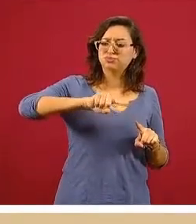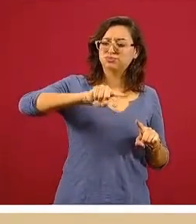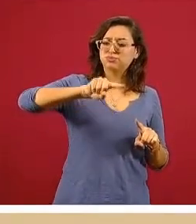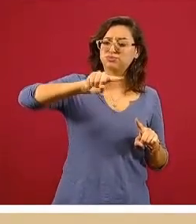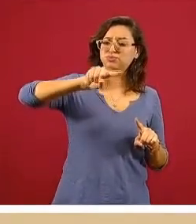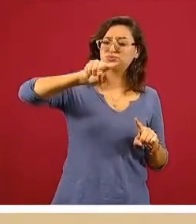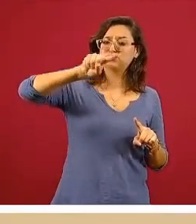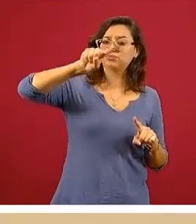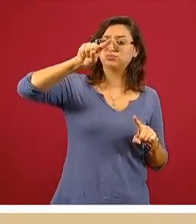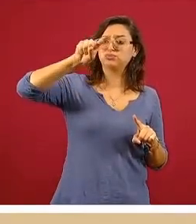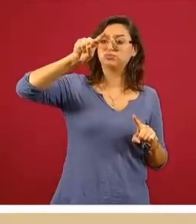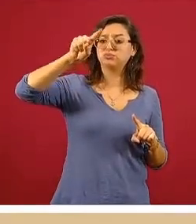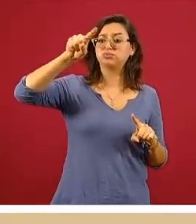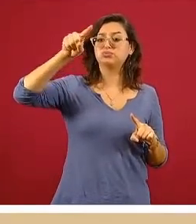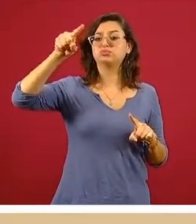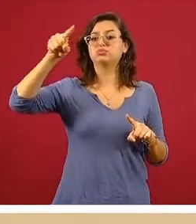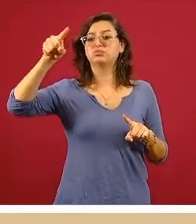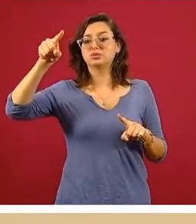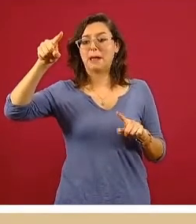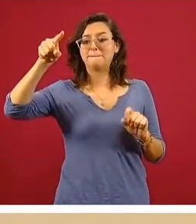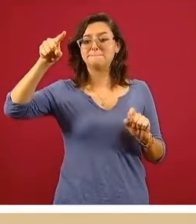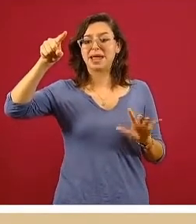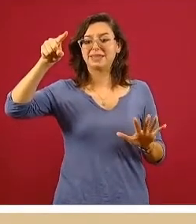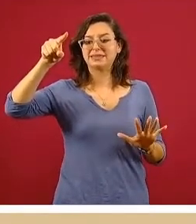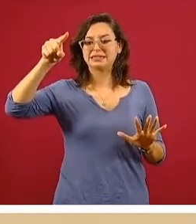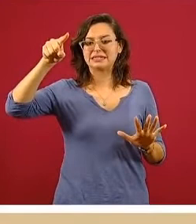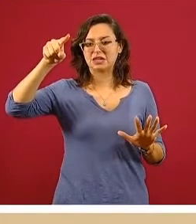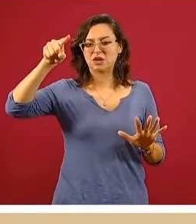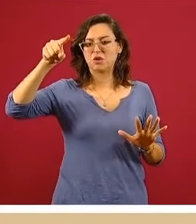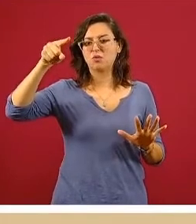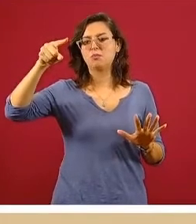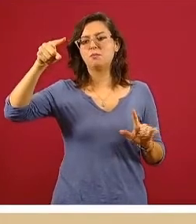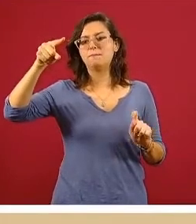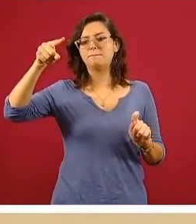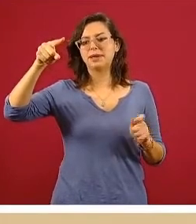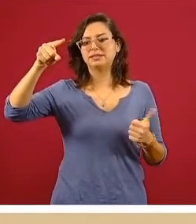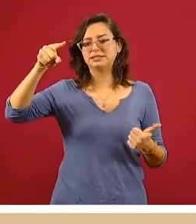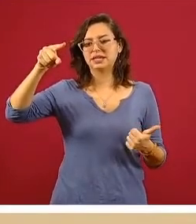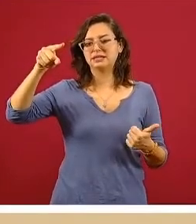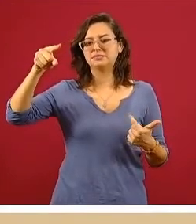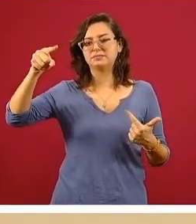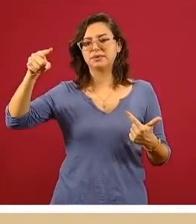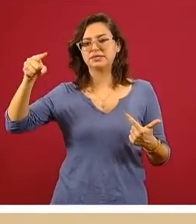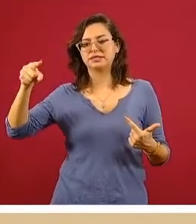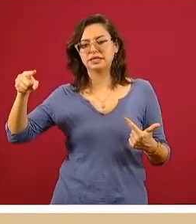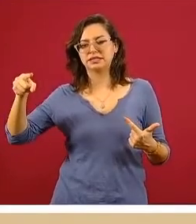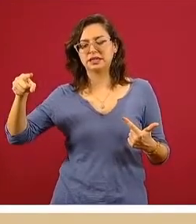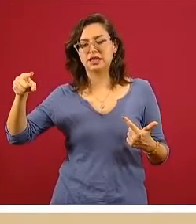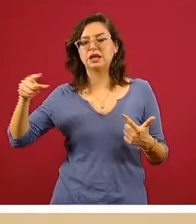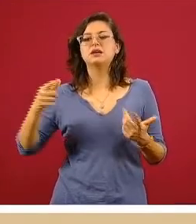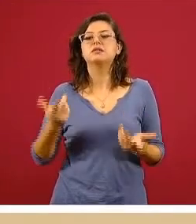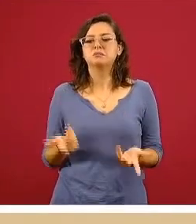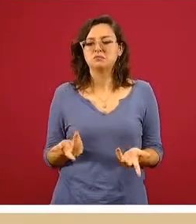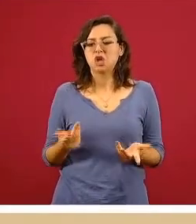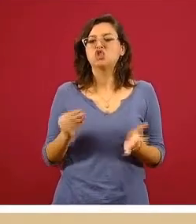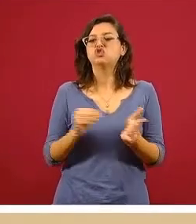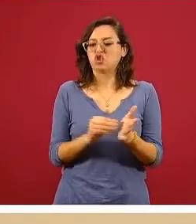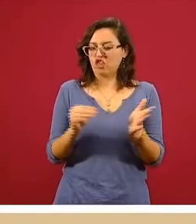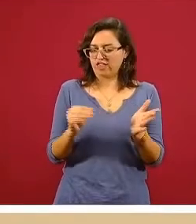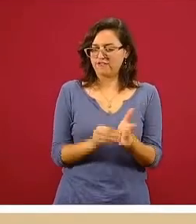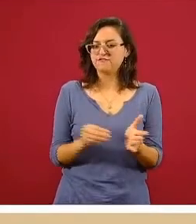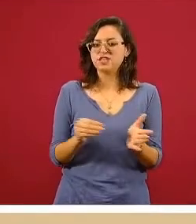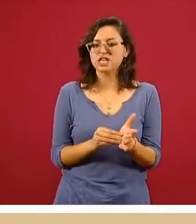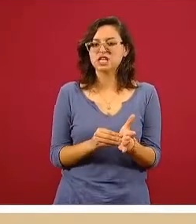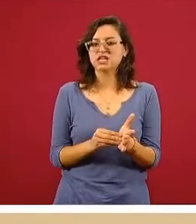verticalizada. Parece que se estabiliza en la semana 25 y efectivamente en la 26 y en la 27, aunque se mantiene todavía